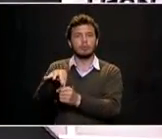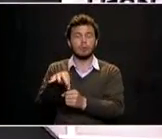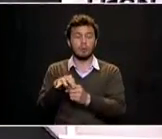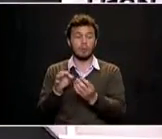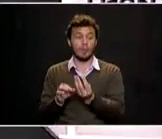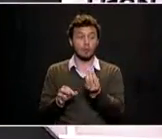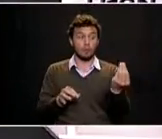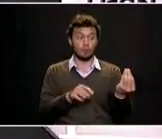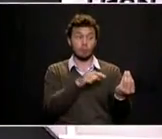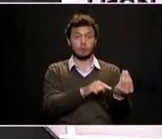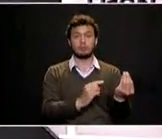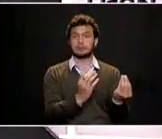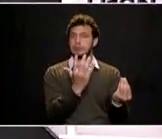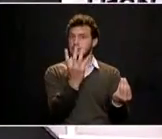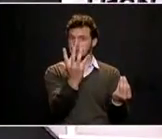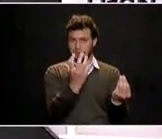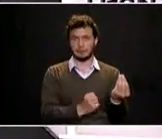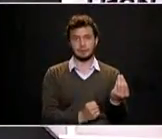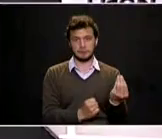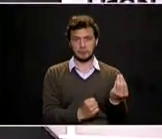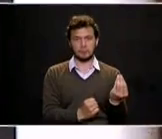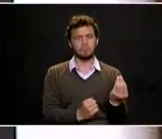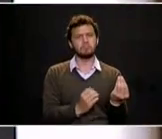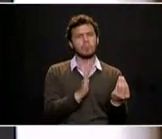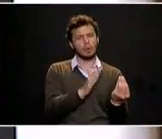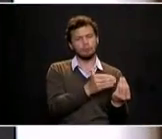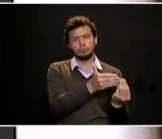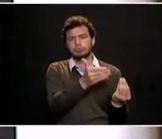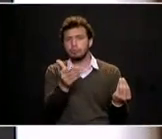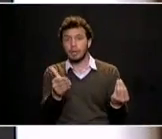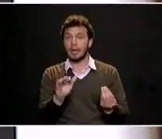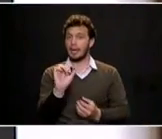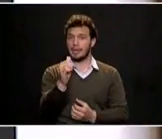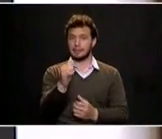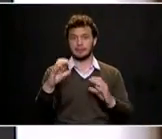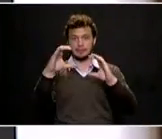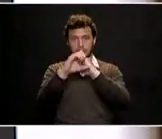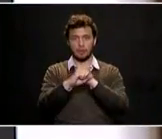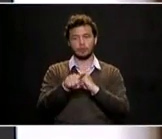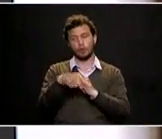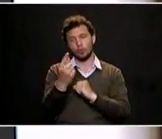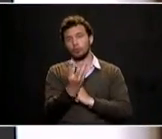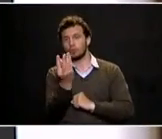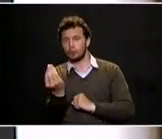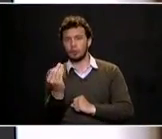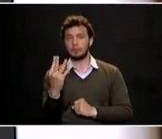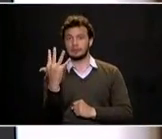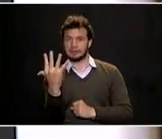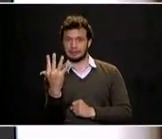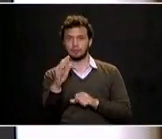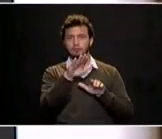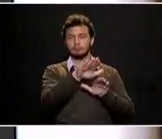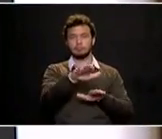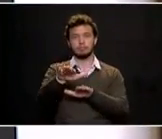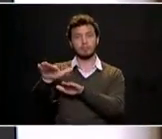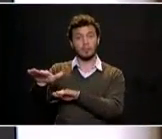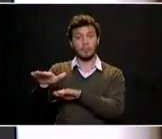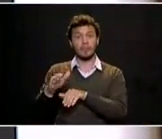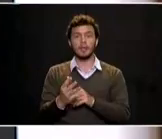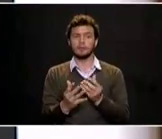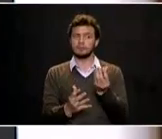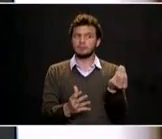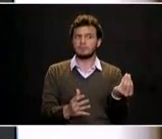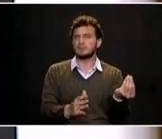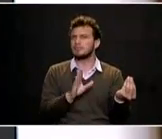grupo en este momento y a las 10 de la noche después de este debate, el otro grupo de cinco candidatos. Esos cinco, ¿cuáles son,